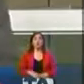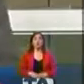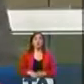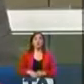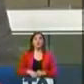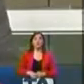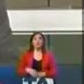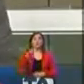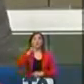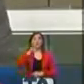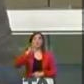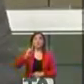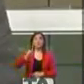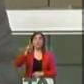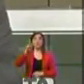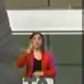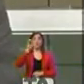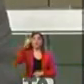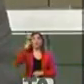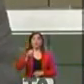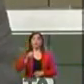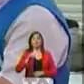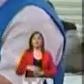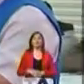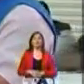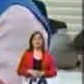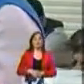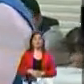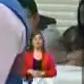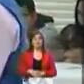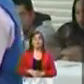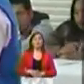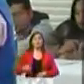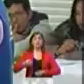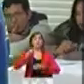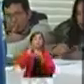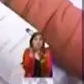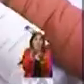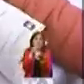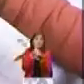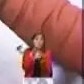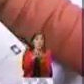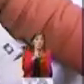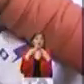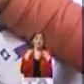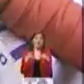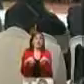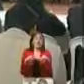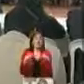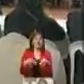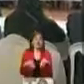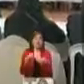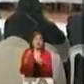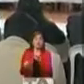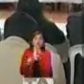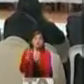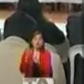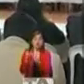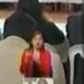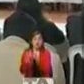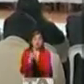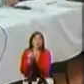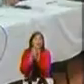exactamente 36.2% con corte del día de ayer. Además, anunciaron que se implementará un mecanismo mediante el cual los ciudadanos que no han